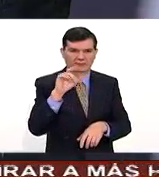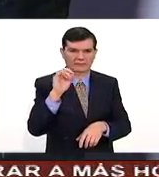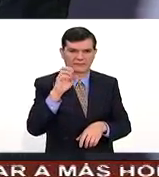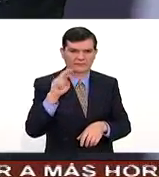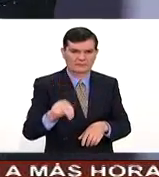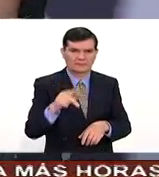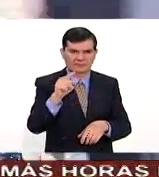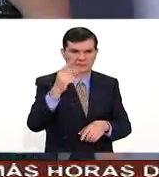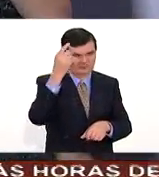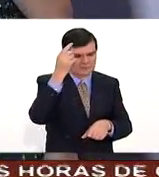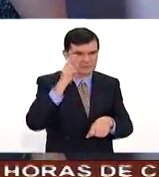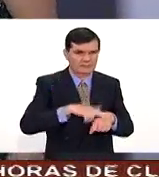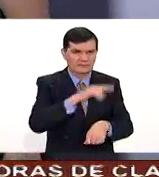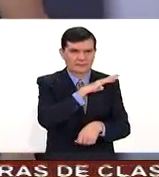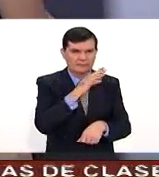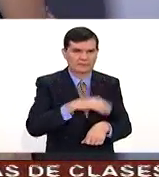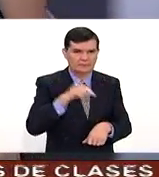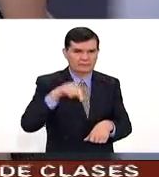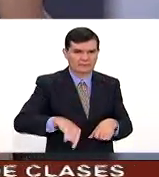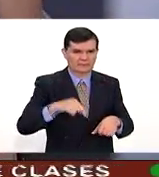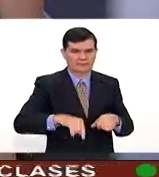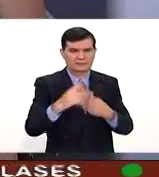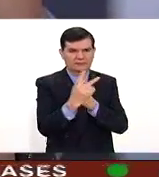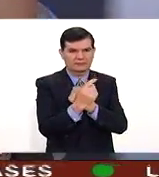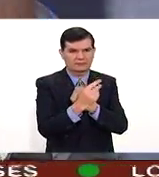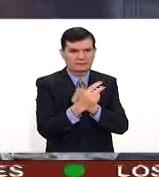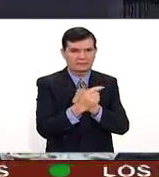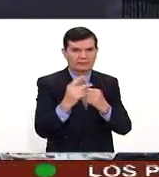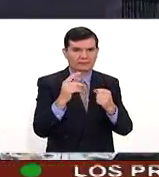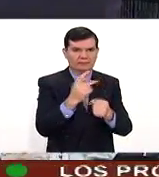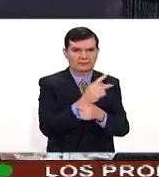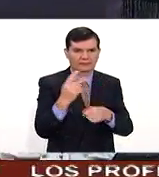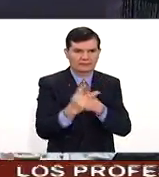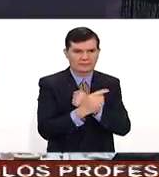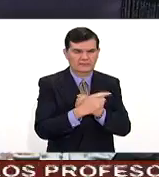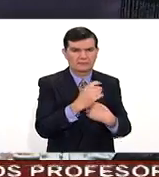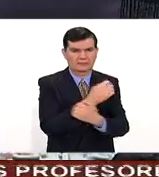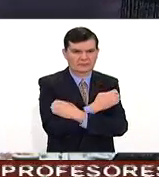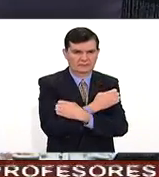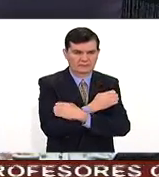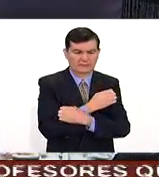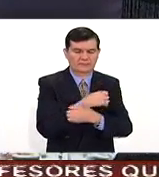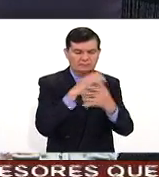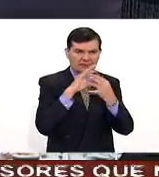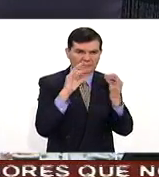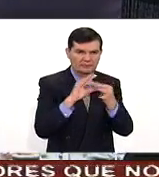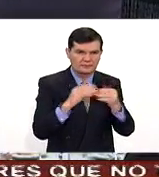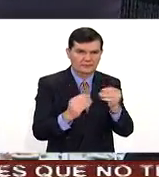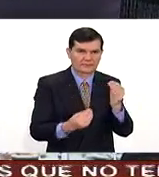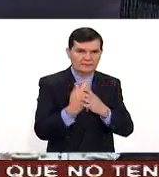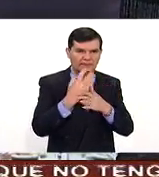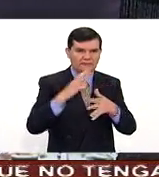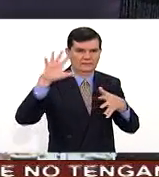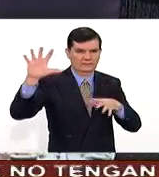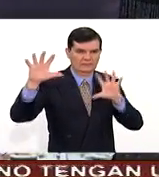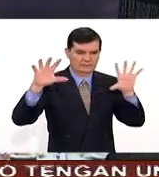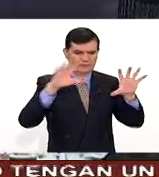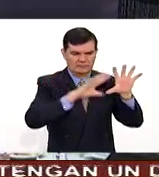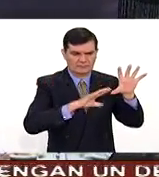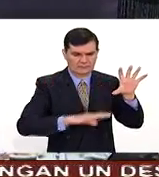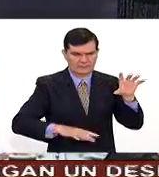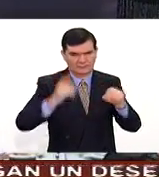Lomelín, director general de esta casa televisiva, Televisión Educativa, quien habló del nuevo canal iberoamericano, del cual